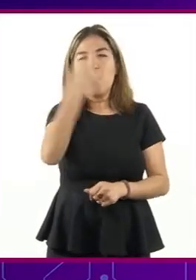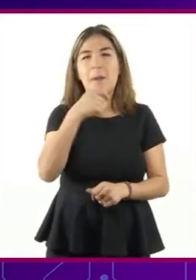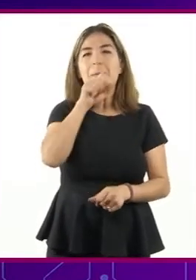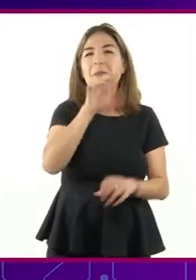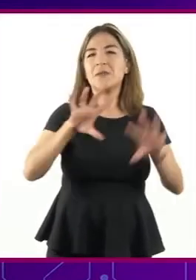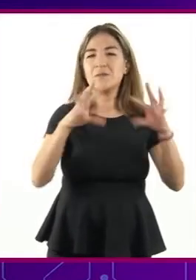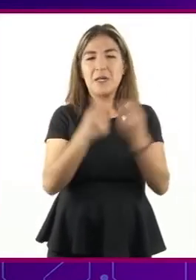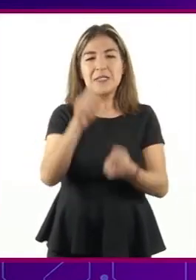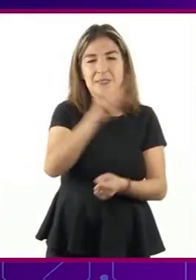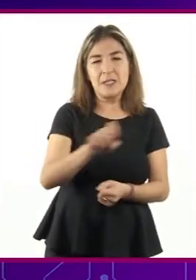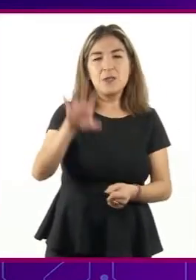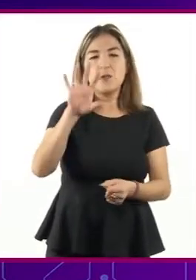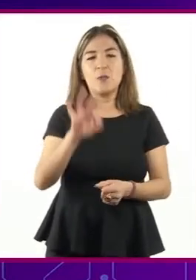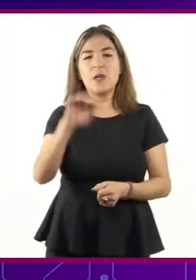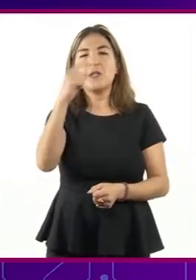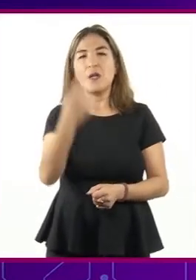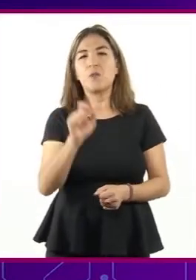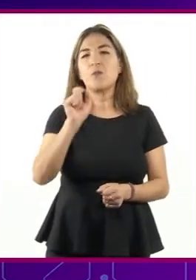pagar es